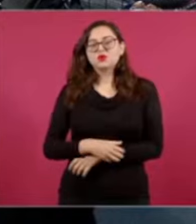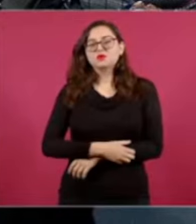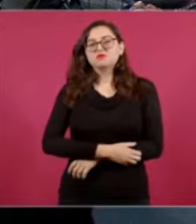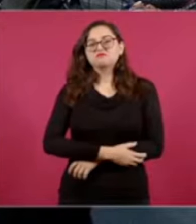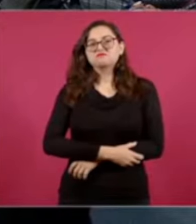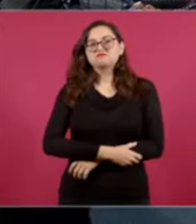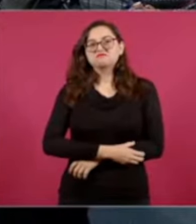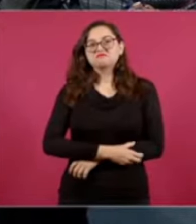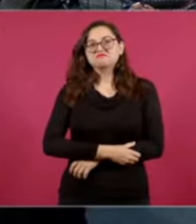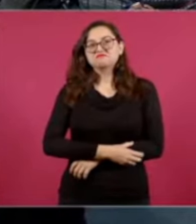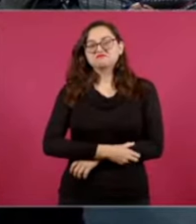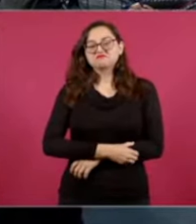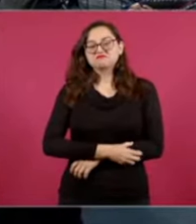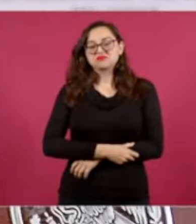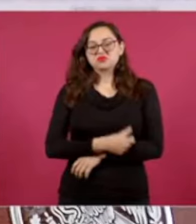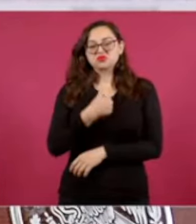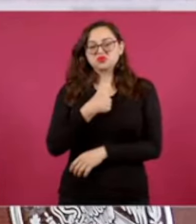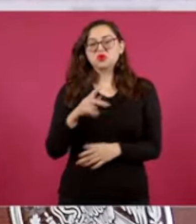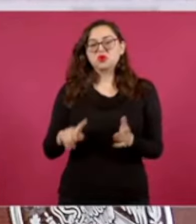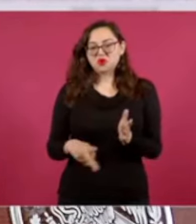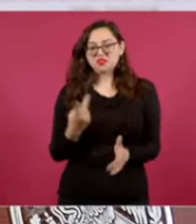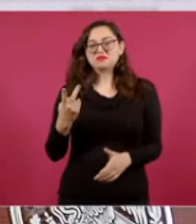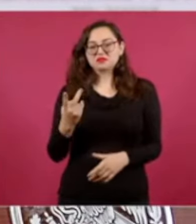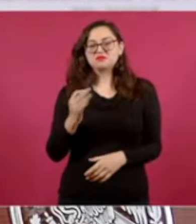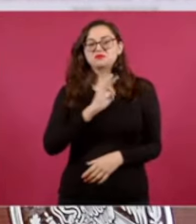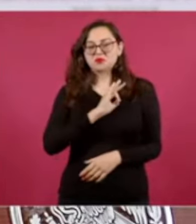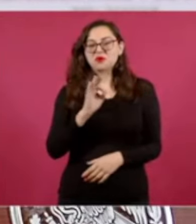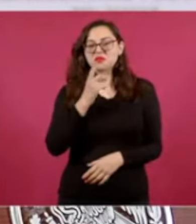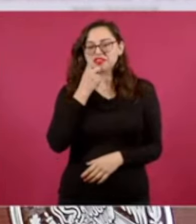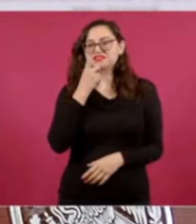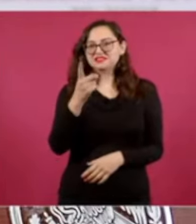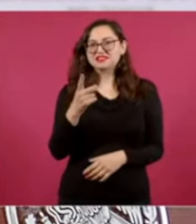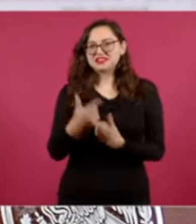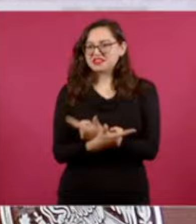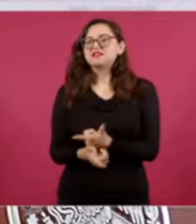escuela? A la salida nos vemos. Okay.